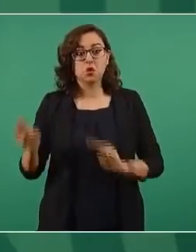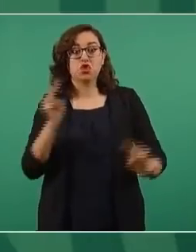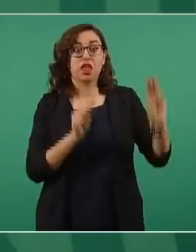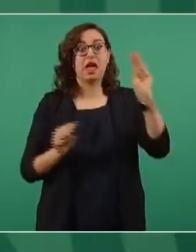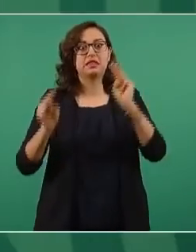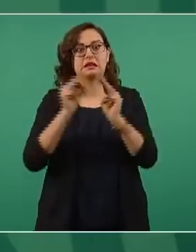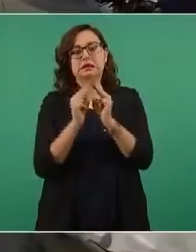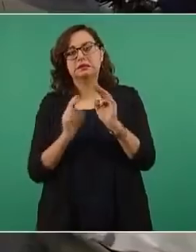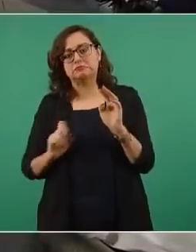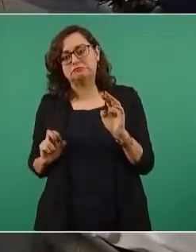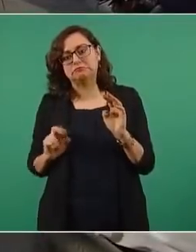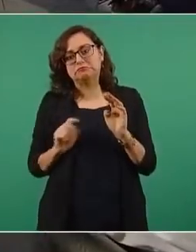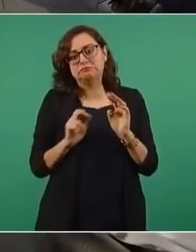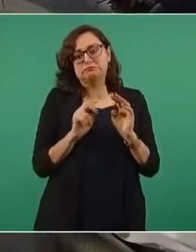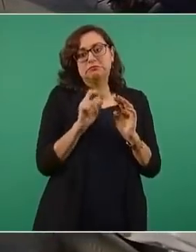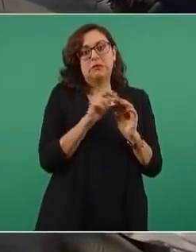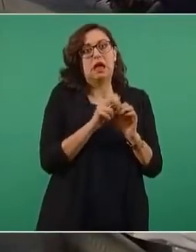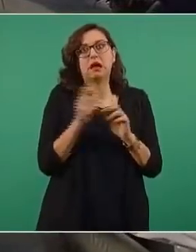cerros.